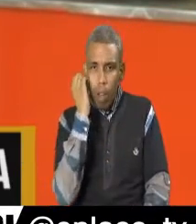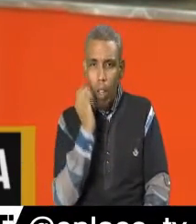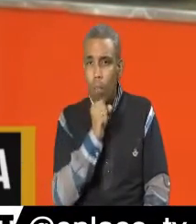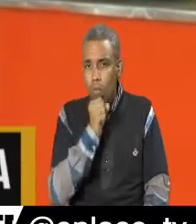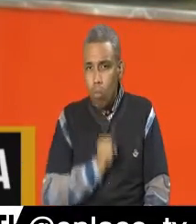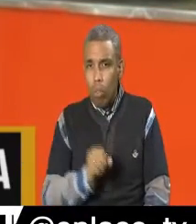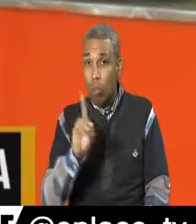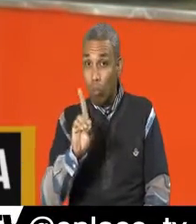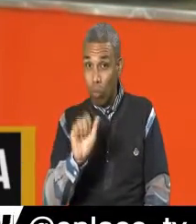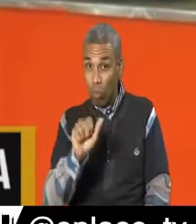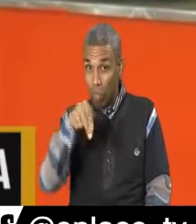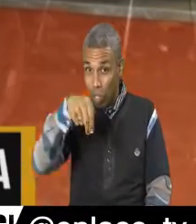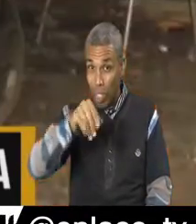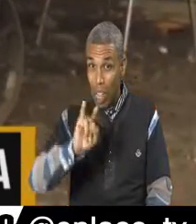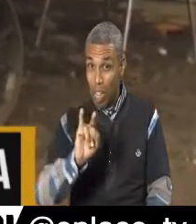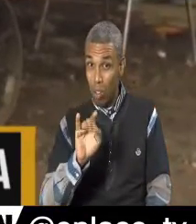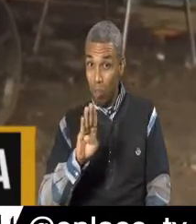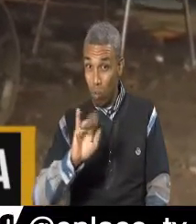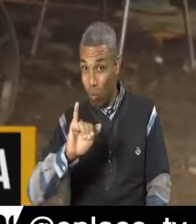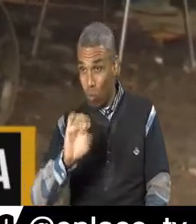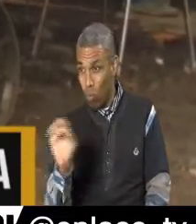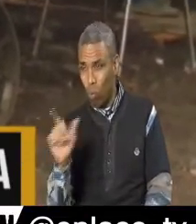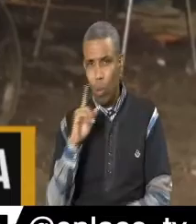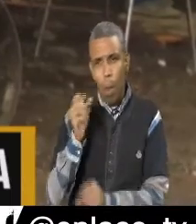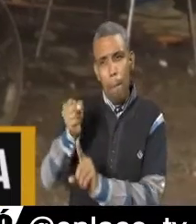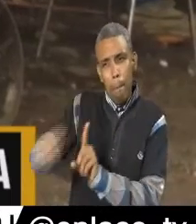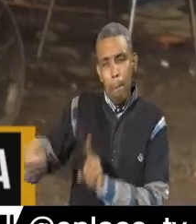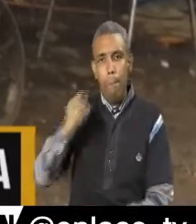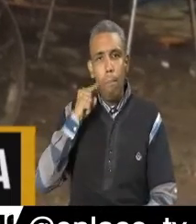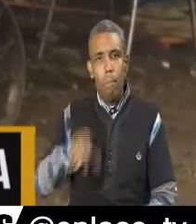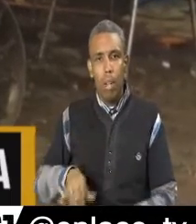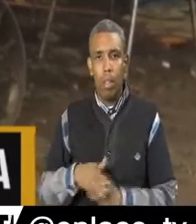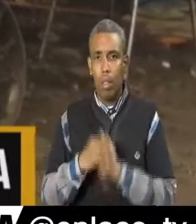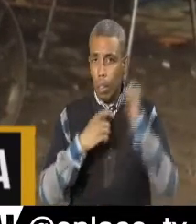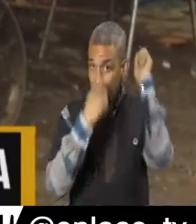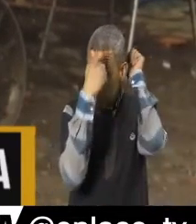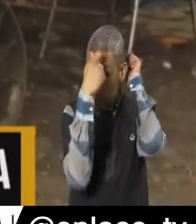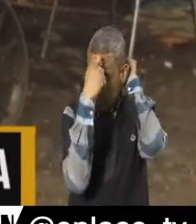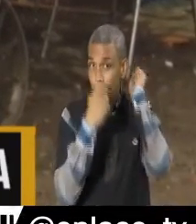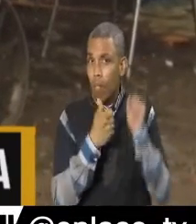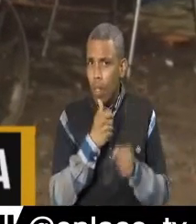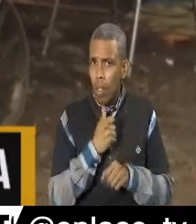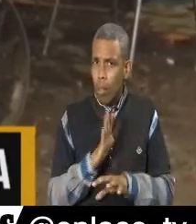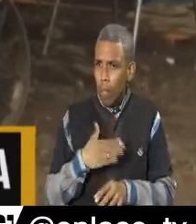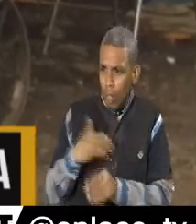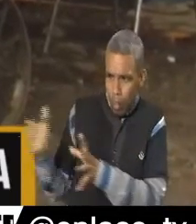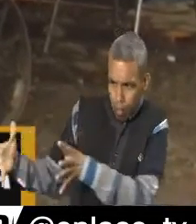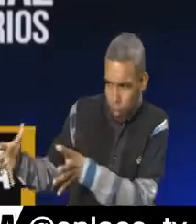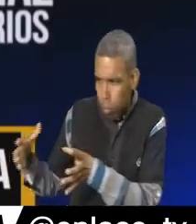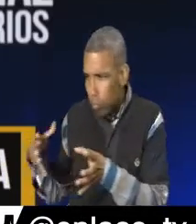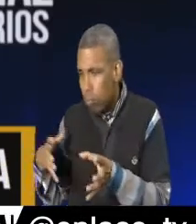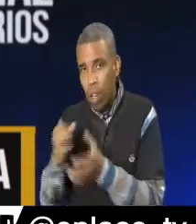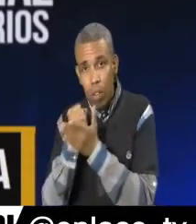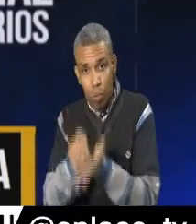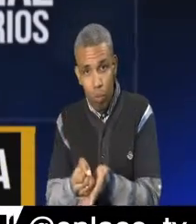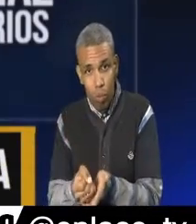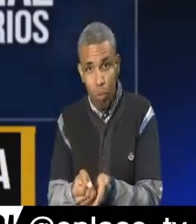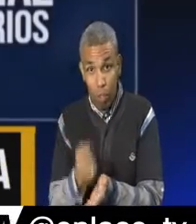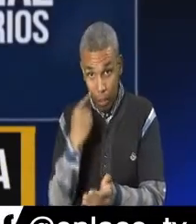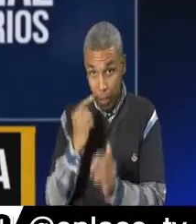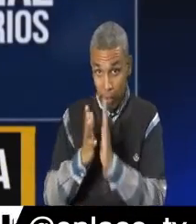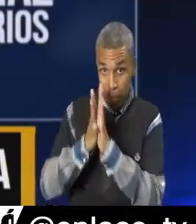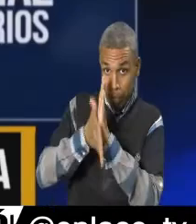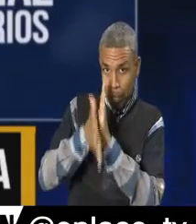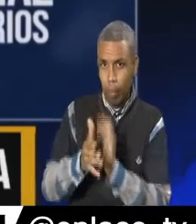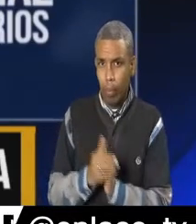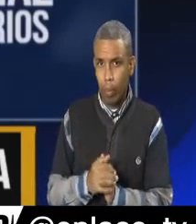se debe atender y el señor sigue enfermo. En su momento, bomberos voluntarios también hizo el traslado del adulto a un centro asistencial. Al llegar al sitio